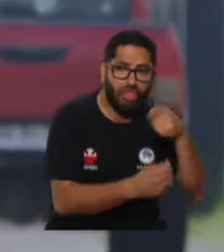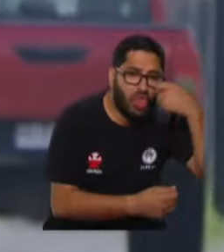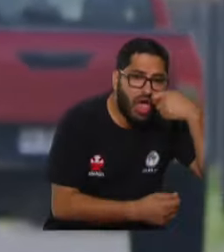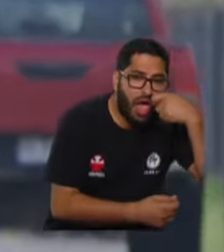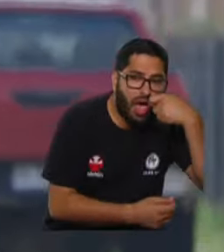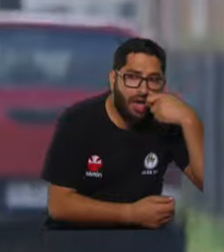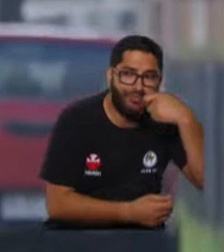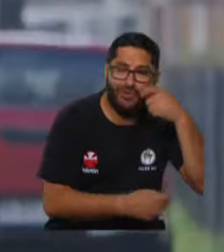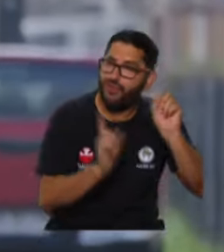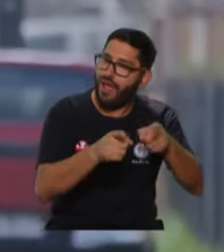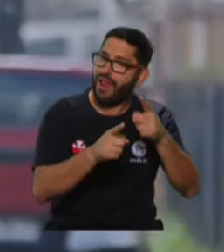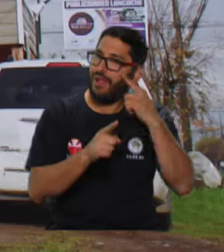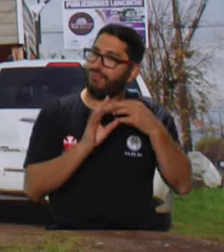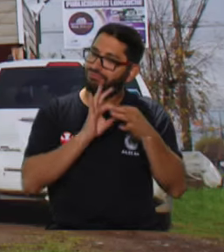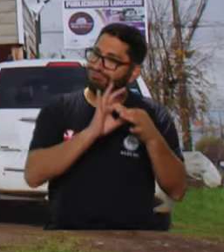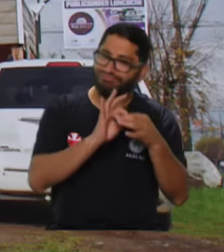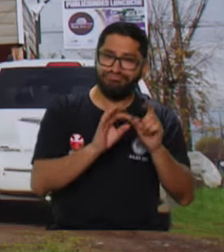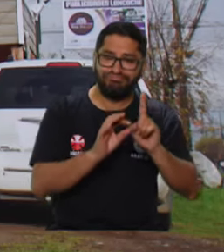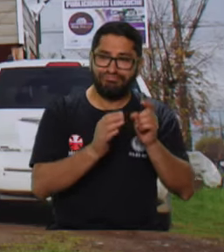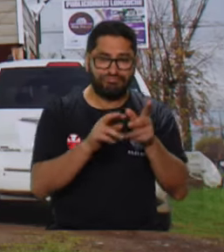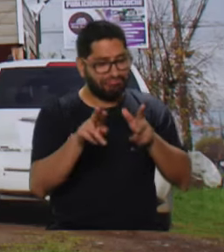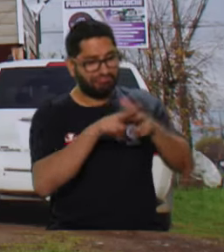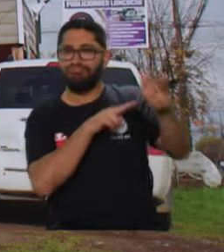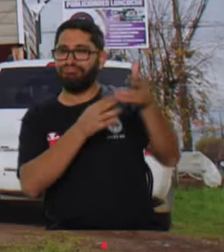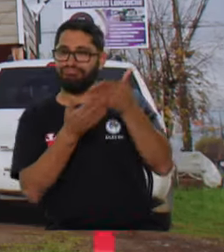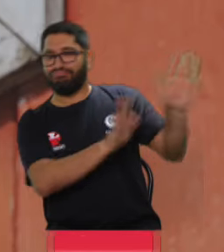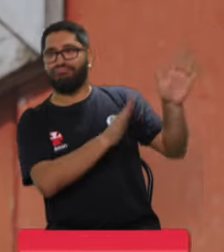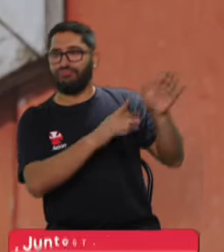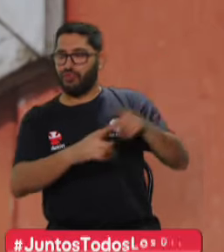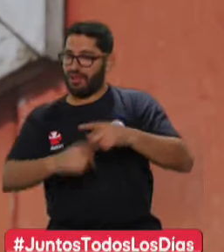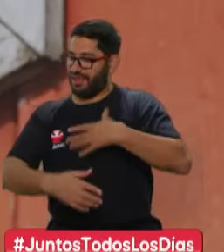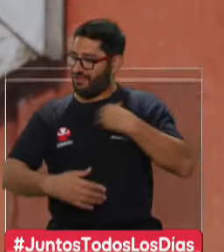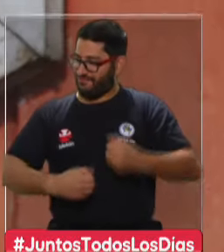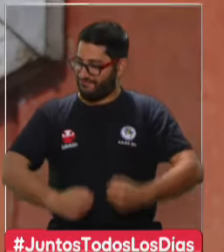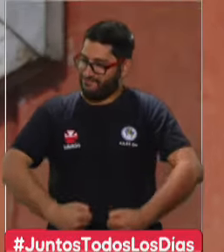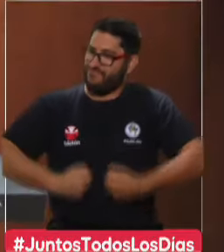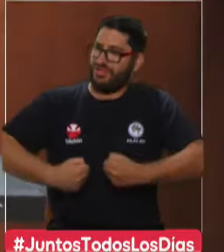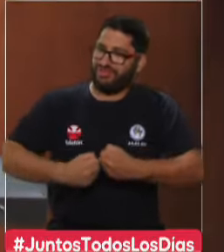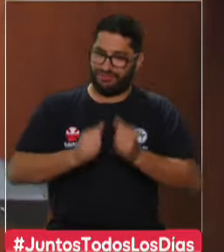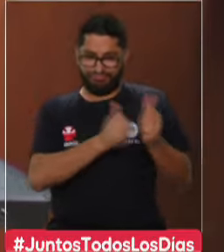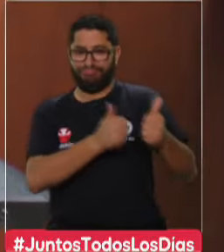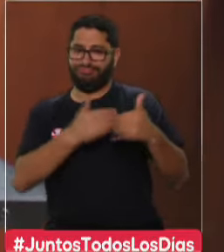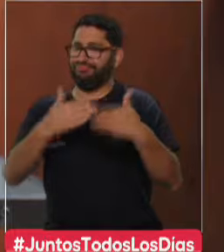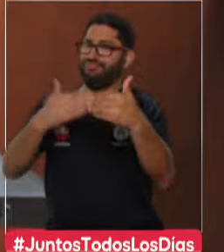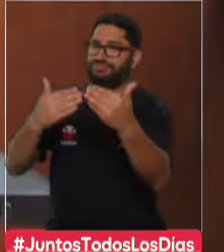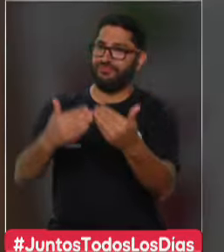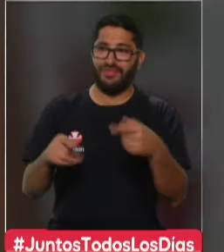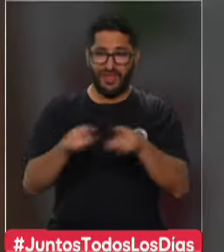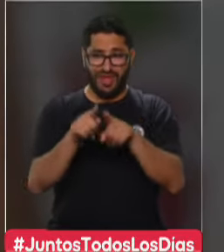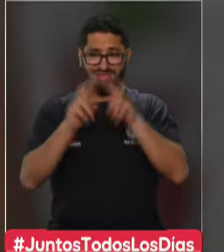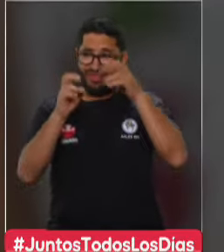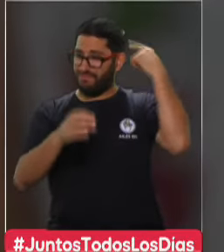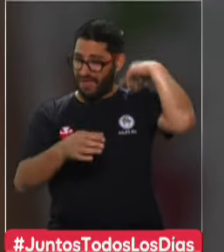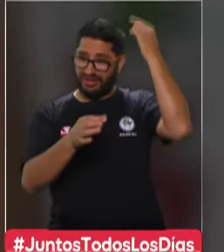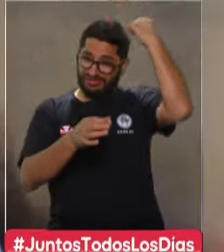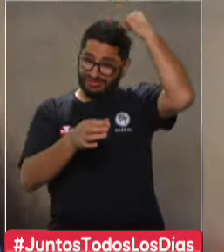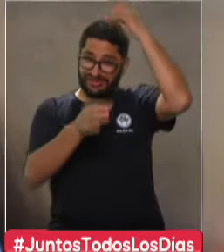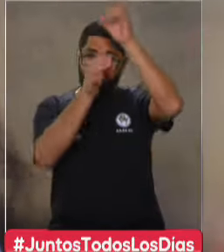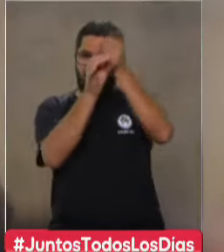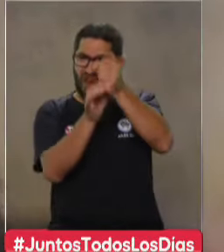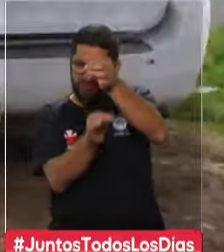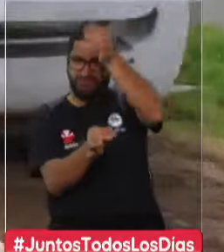botó. Y la fortaleció. La lesión implicaba que iba a mover muy poquito su cuerpo, casi nada los